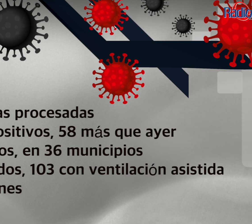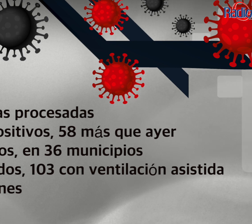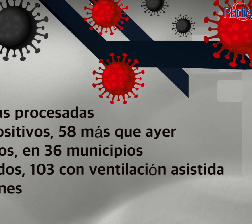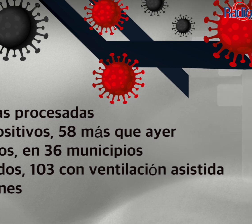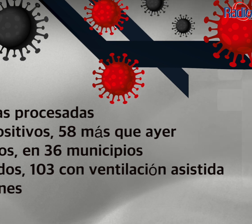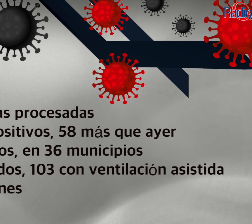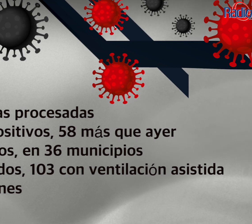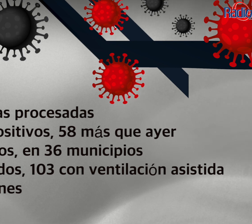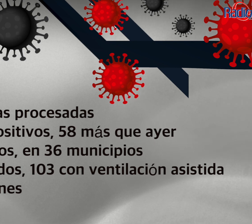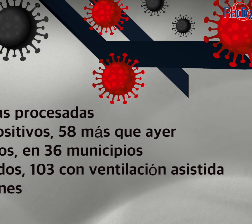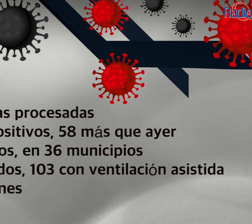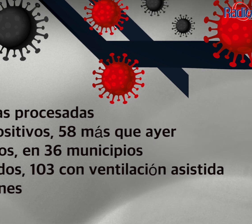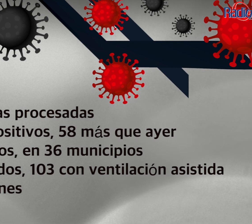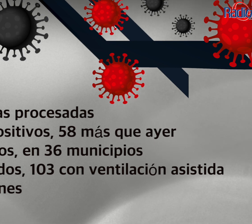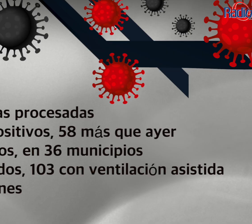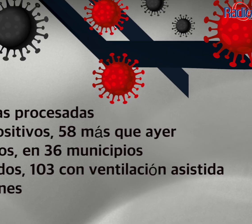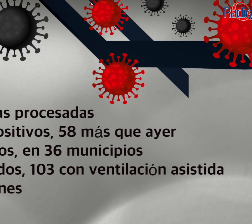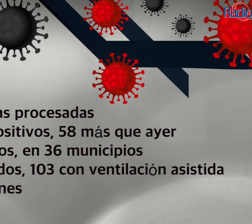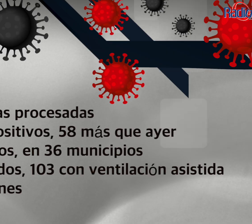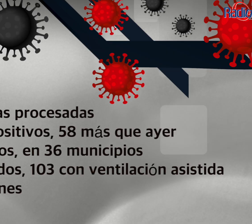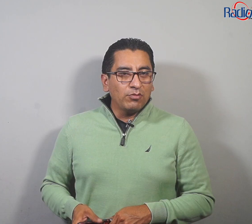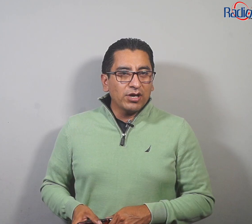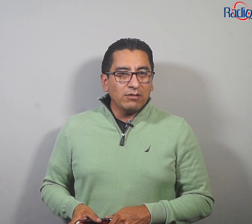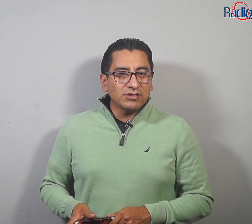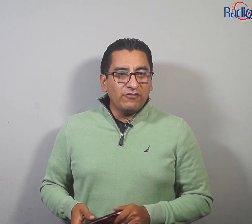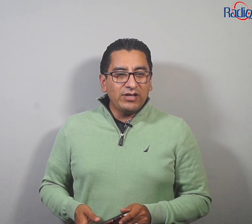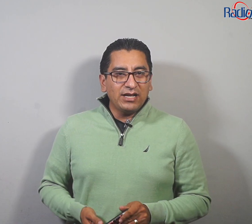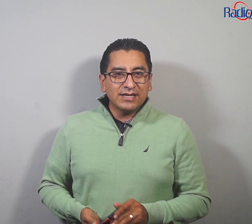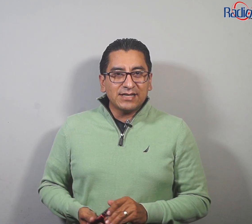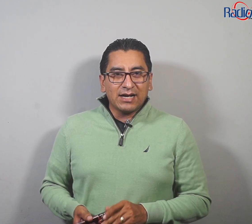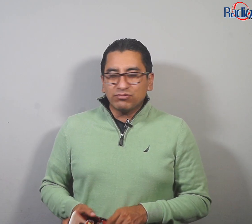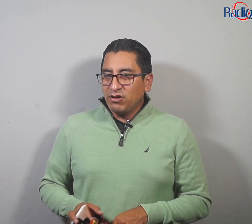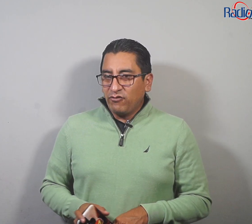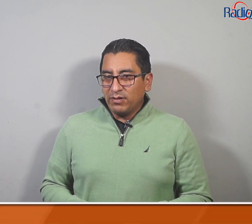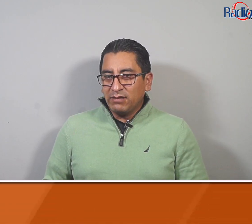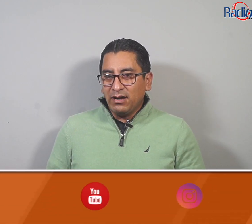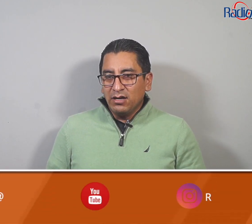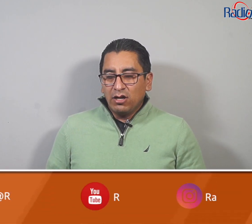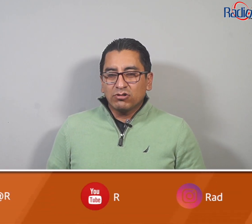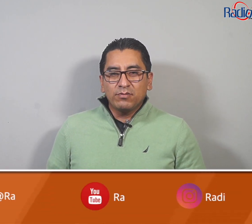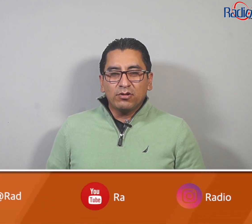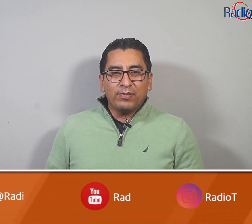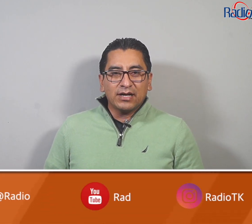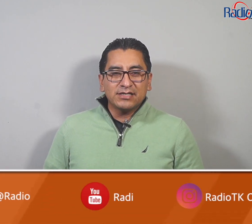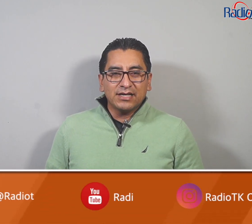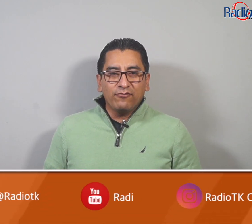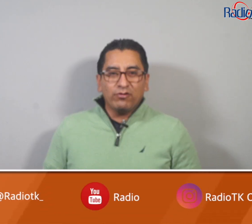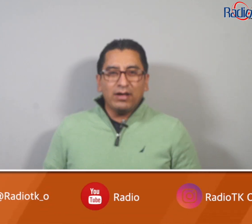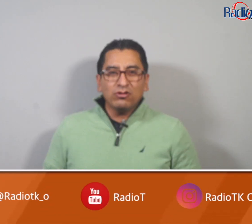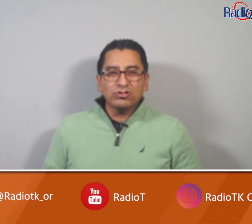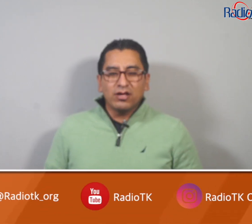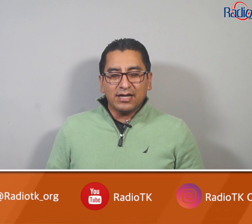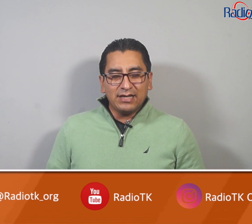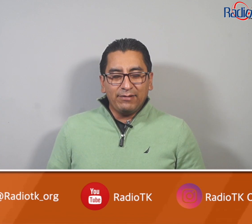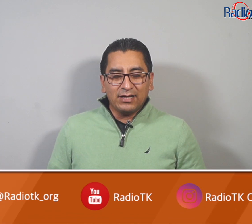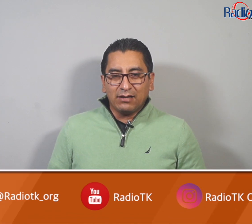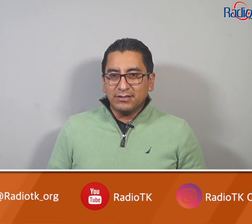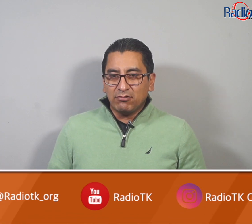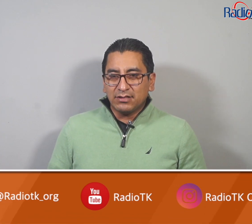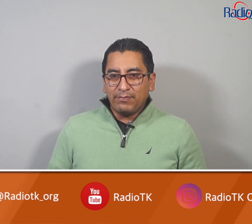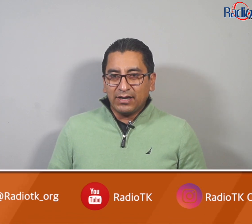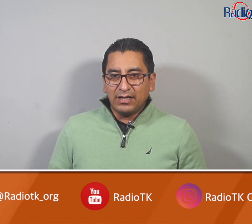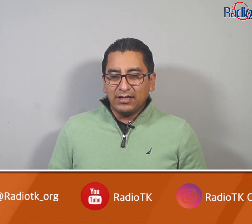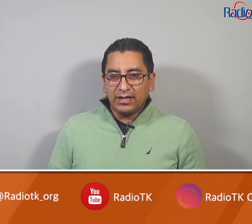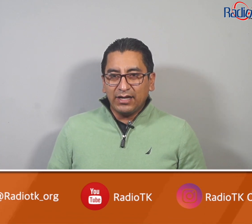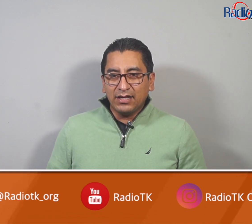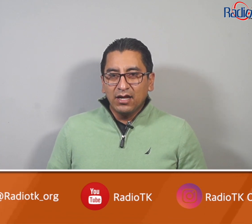8 víctimas del COVID-19. Es así como llegamos al final de esta cápsula informativa. Los invito para que sigan informados, ya saben, a través de